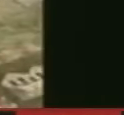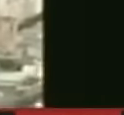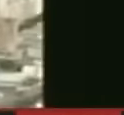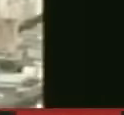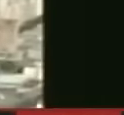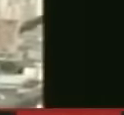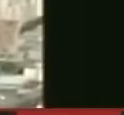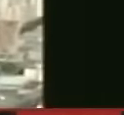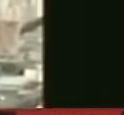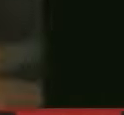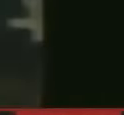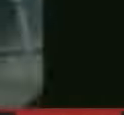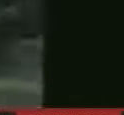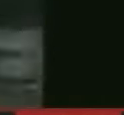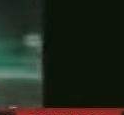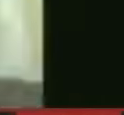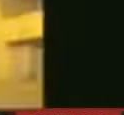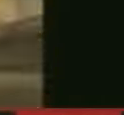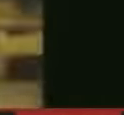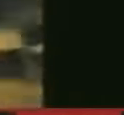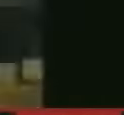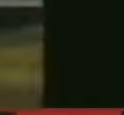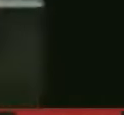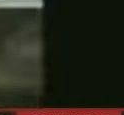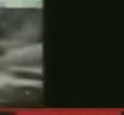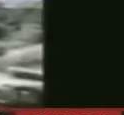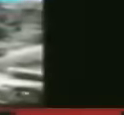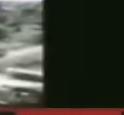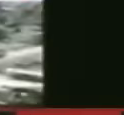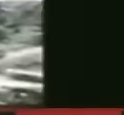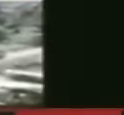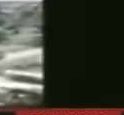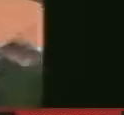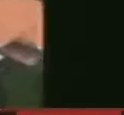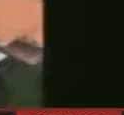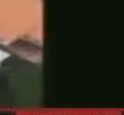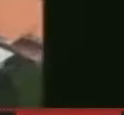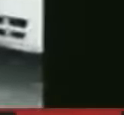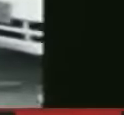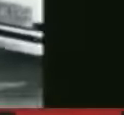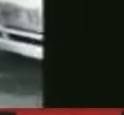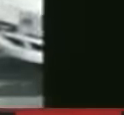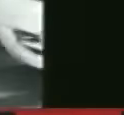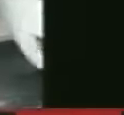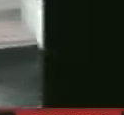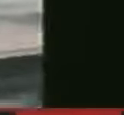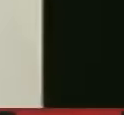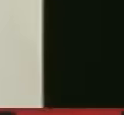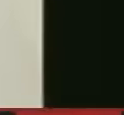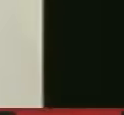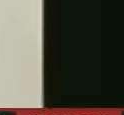al modelo que nosotros tuvimos, cae de una manera, esa es la exhumación,